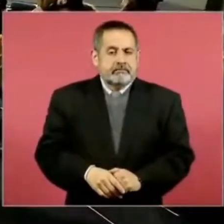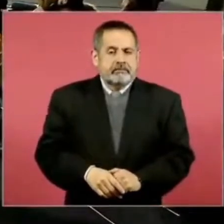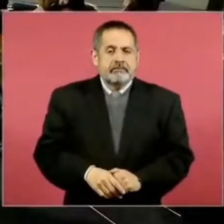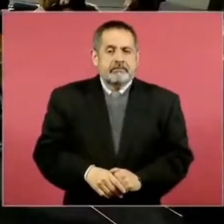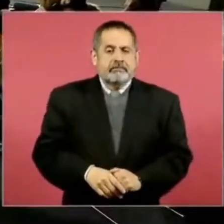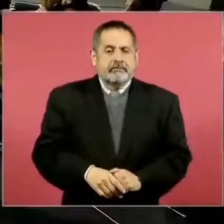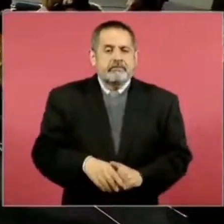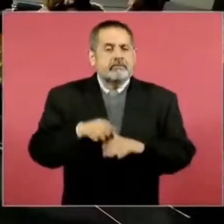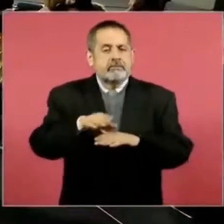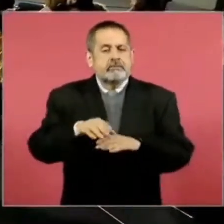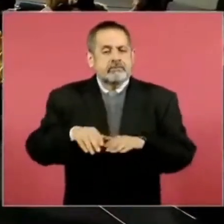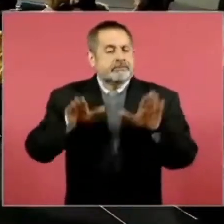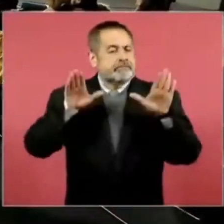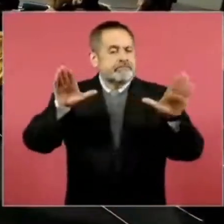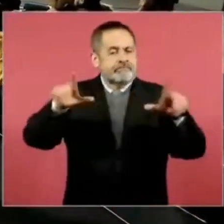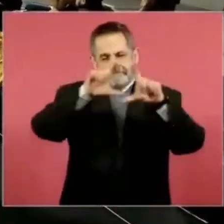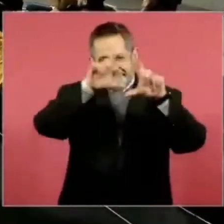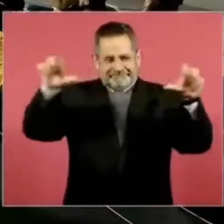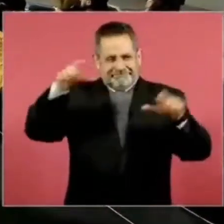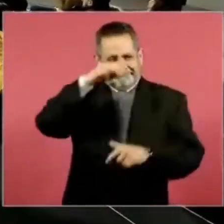lo de Mexicana,